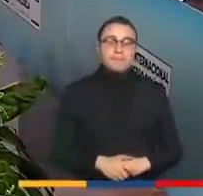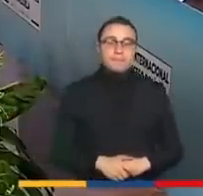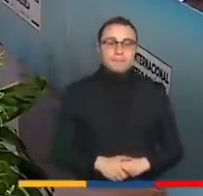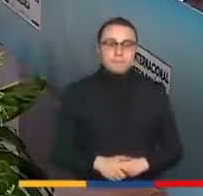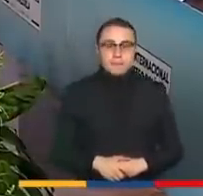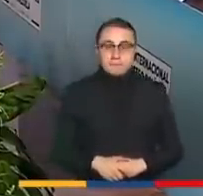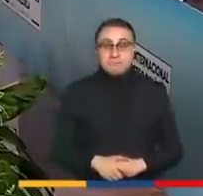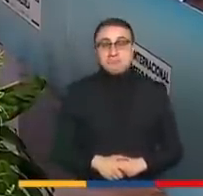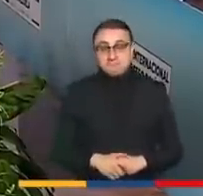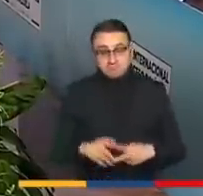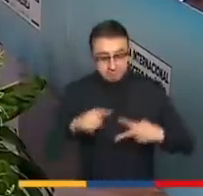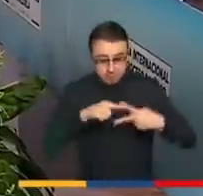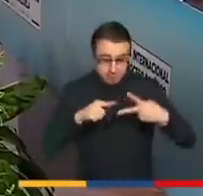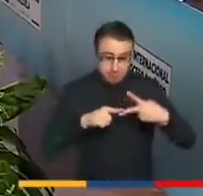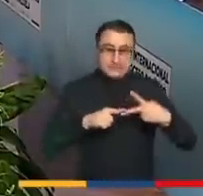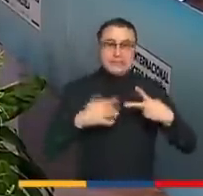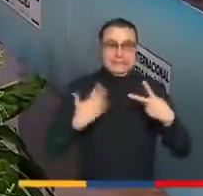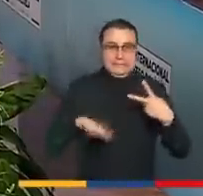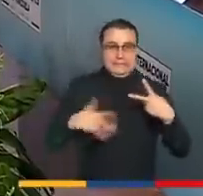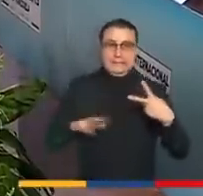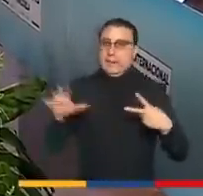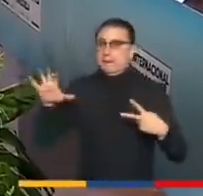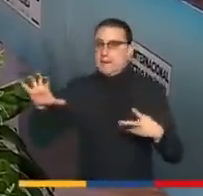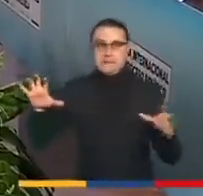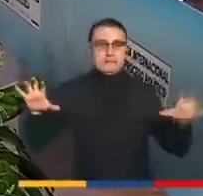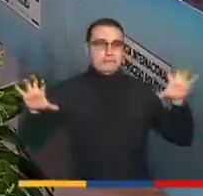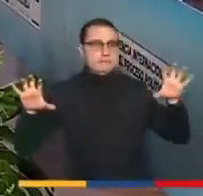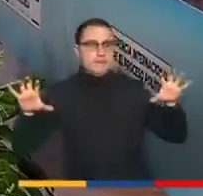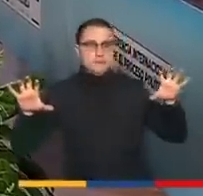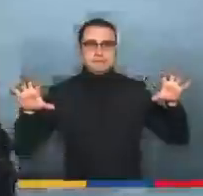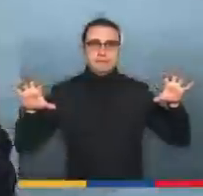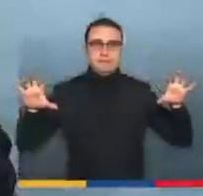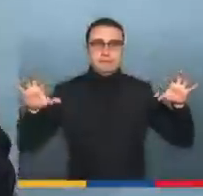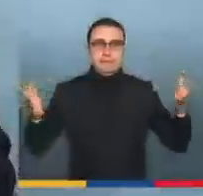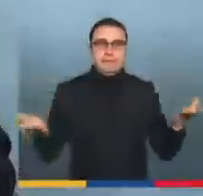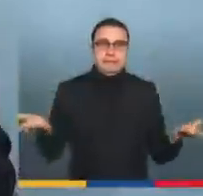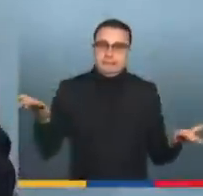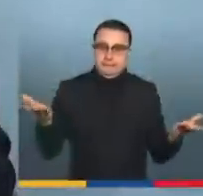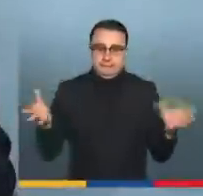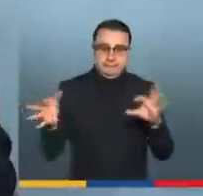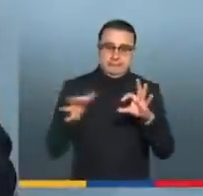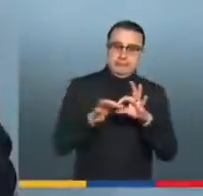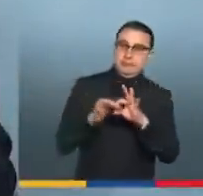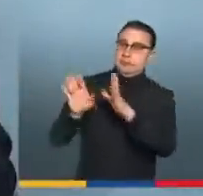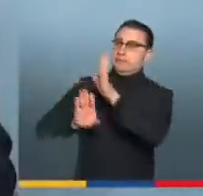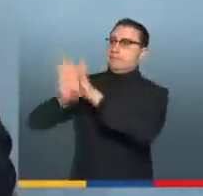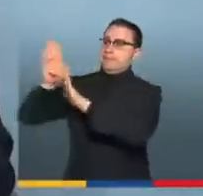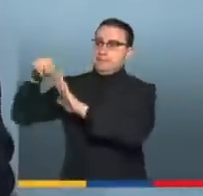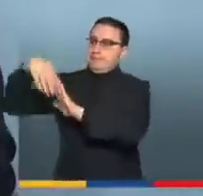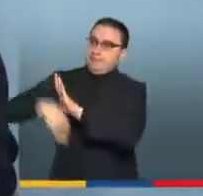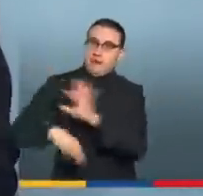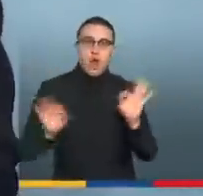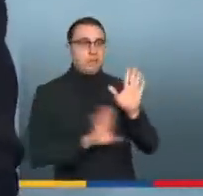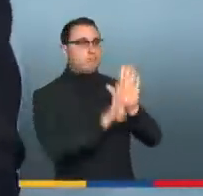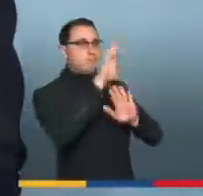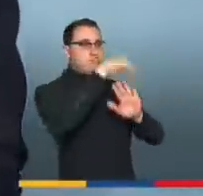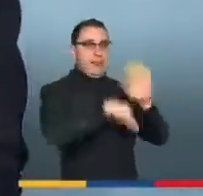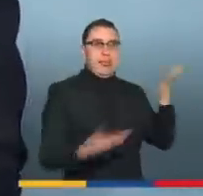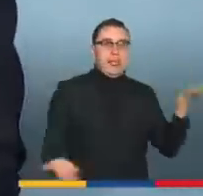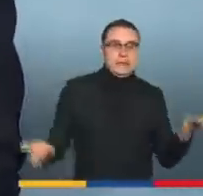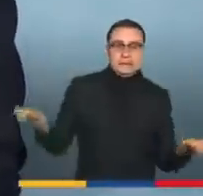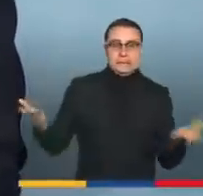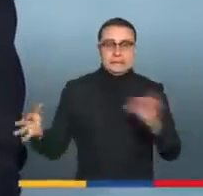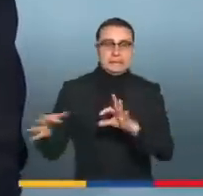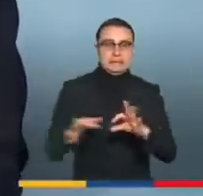En cierta forma, ambos países dependemos de la suerte de ambos. Con algunos de ustedes